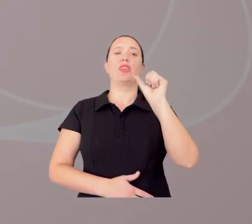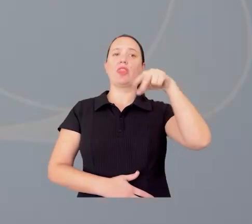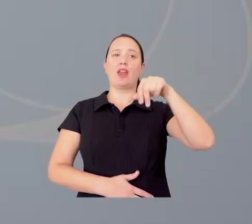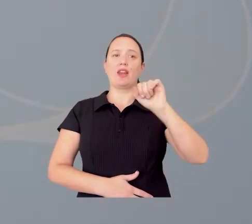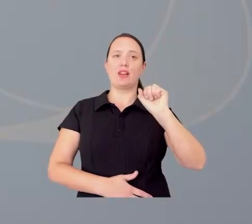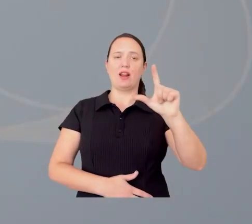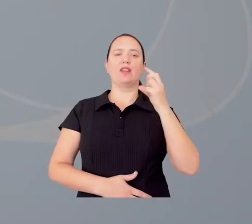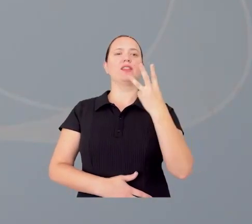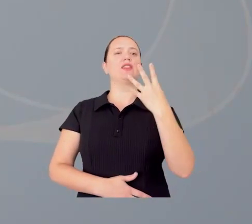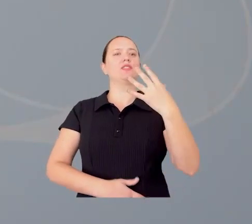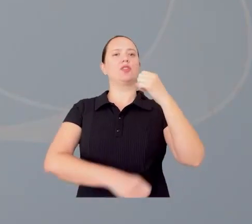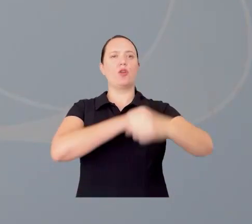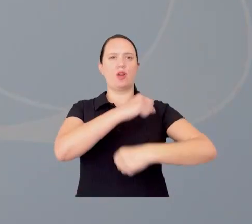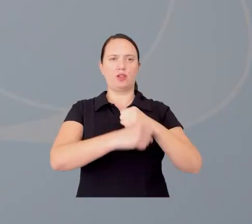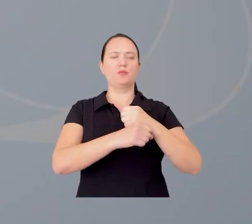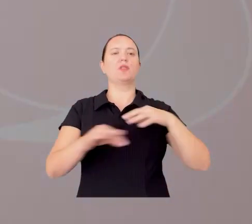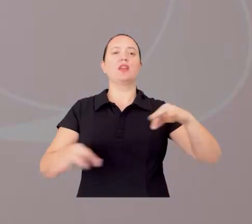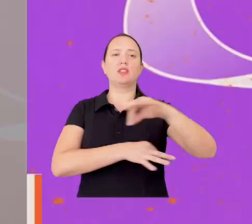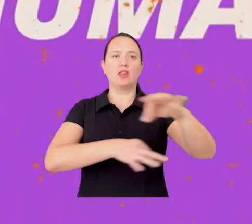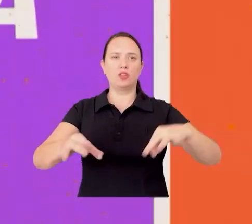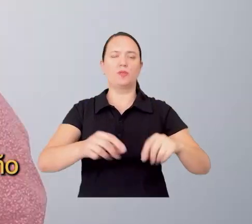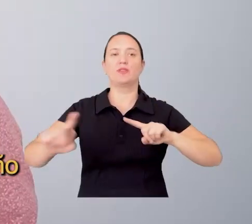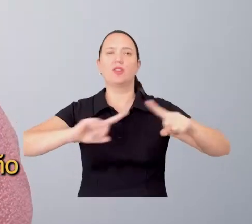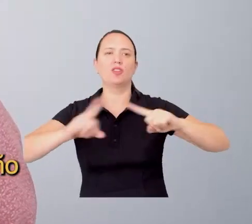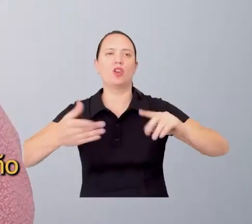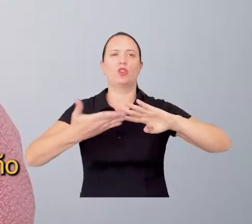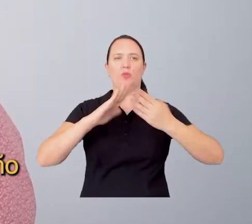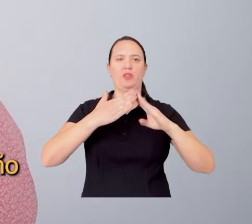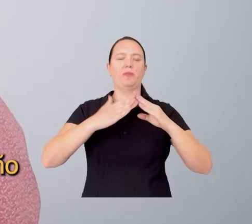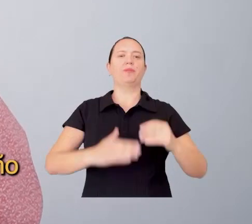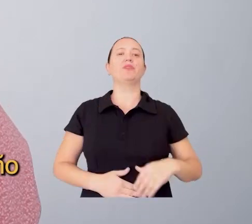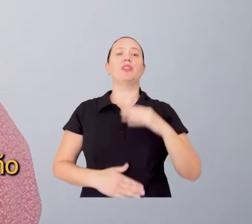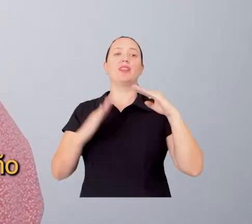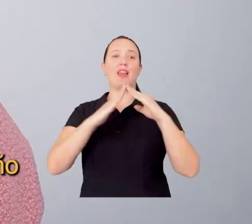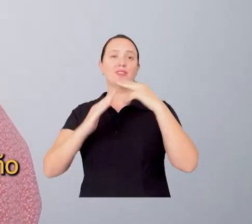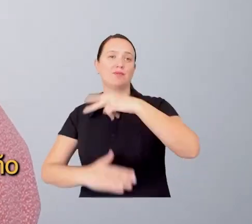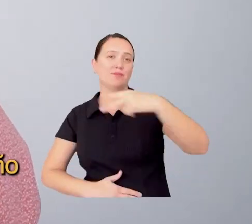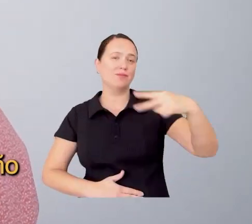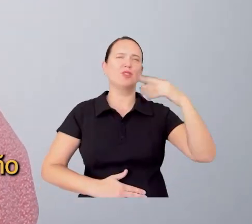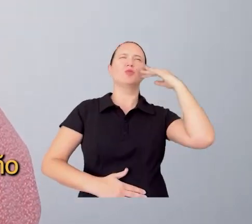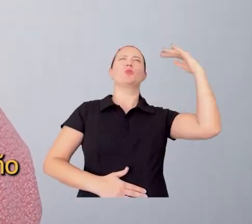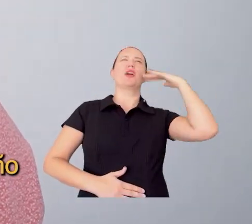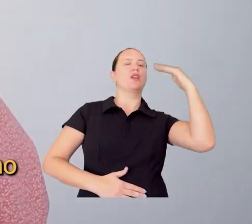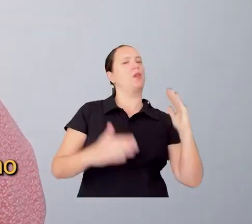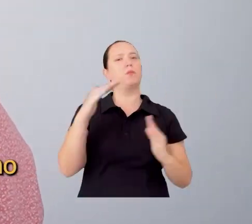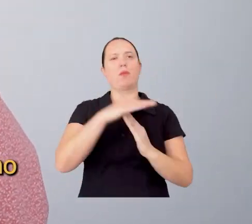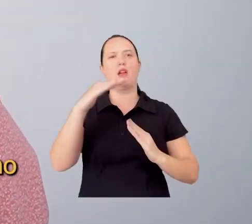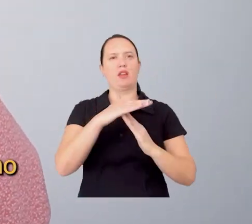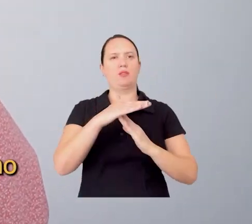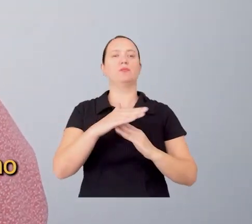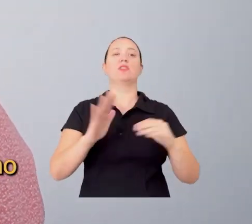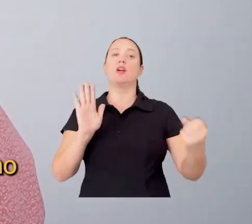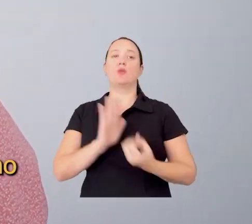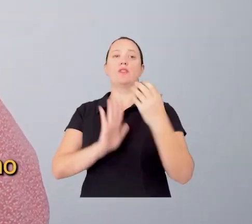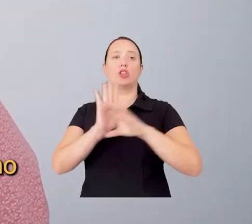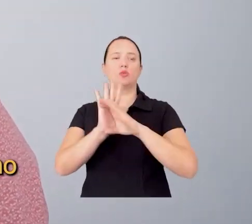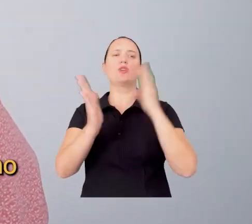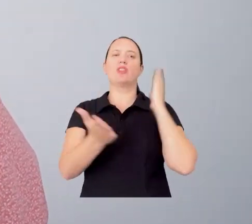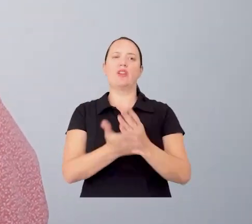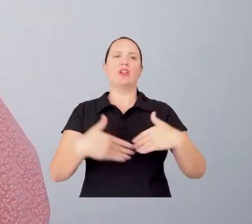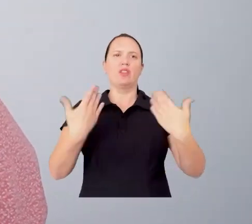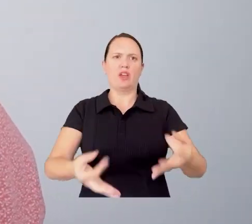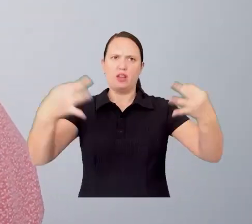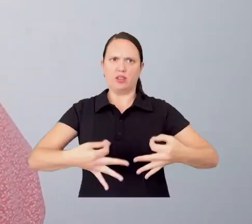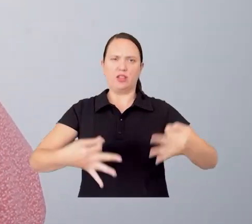años arquitecto y gestor comunitario la casa propia Tiene que dejar de ser un sueño y debe ser garantizado como